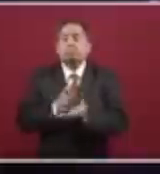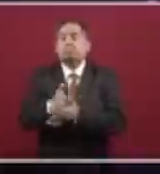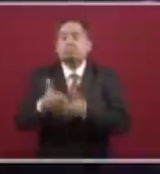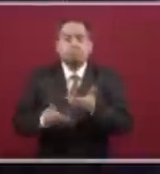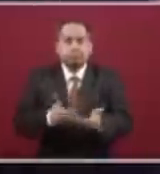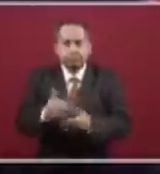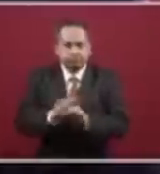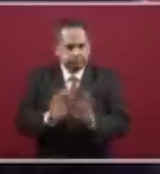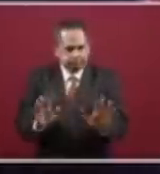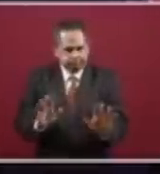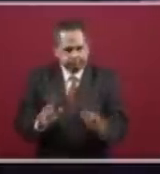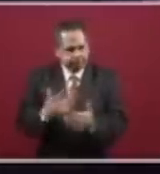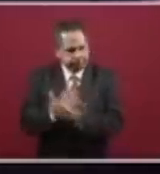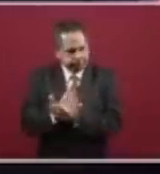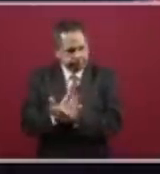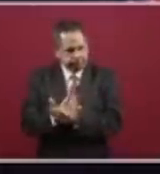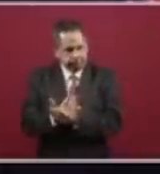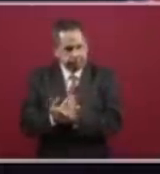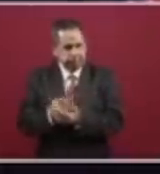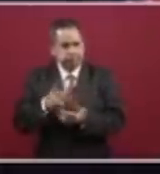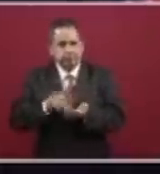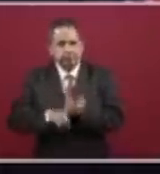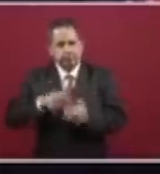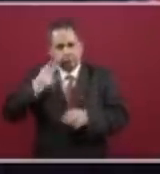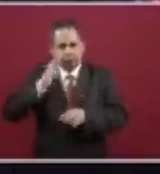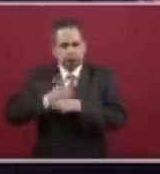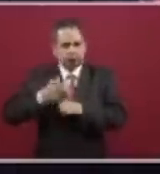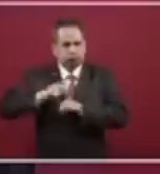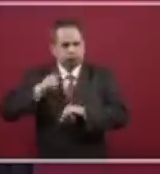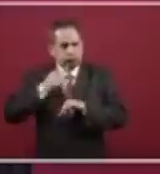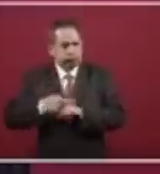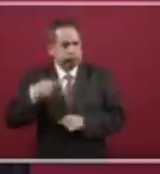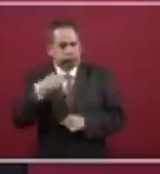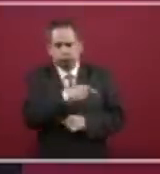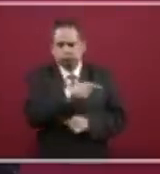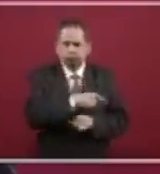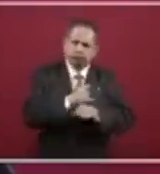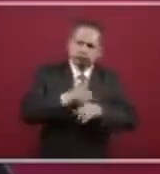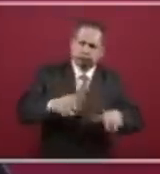vamos a que los responsables informe